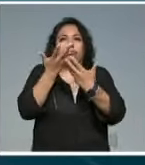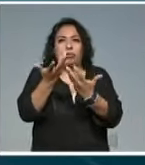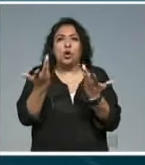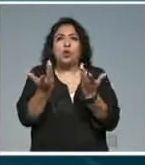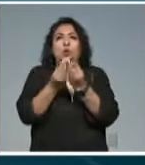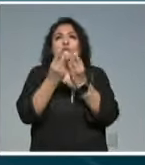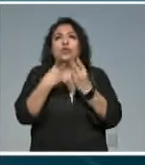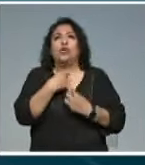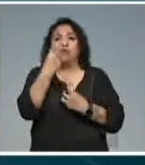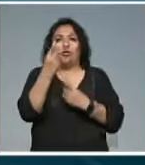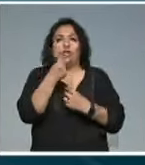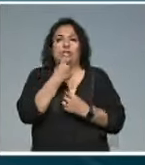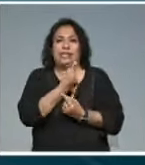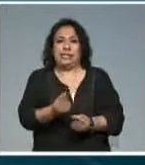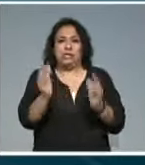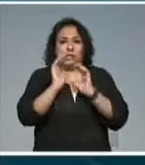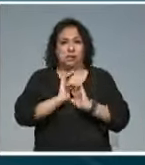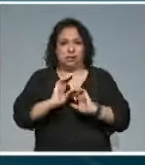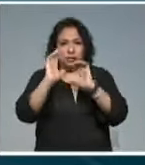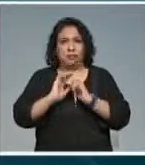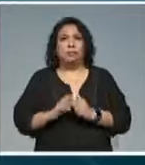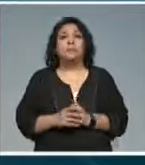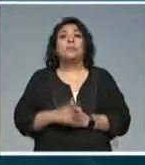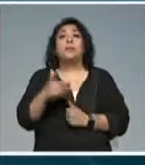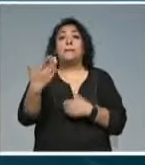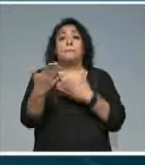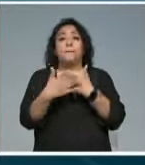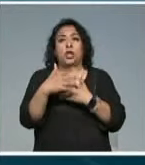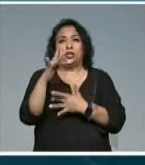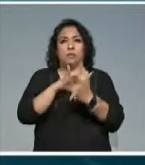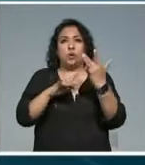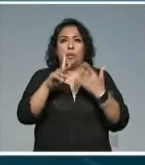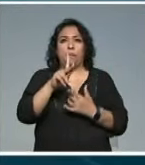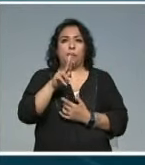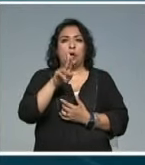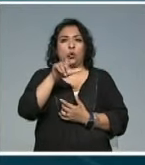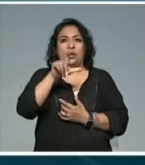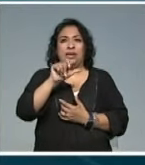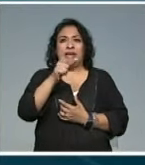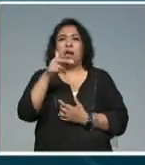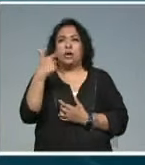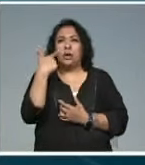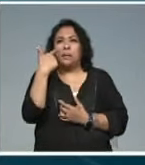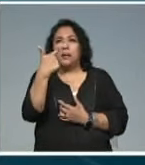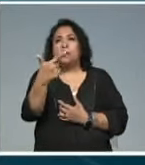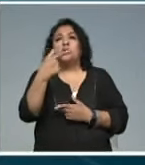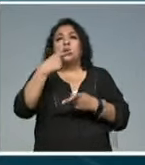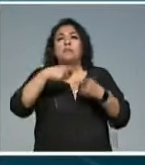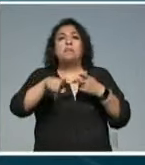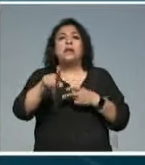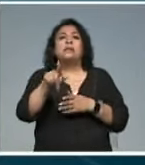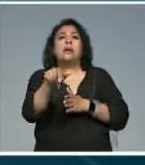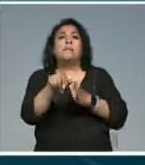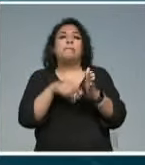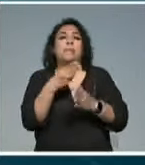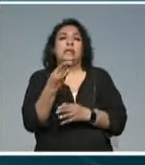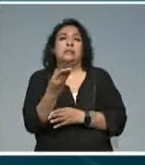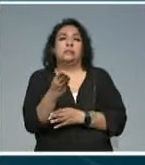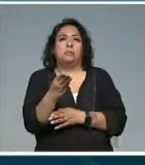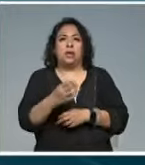voces de los niños. En el vientre. El próximo disco de Paulina Aguirre estará disponible a partir de mayo.